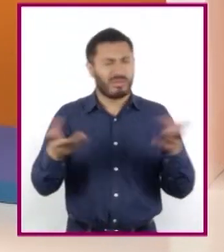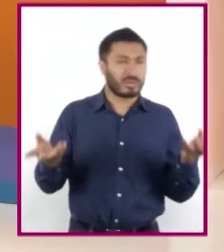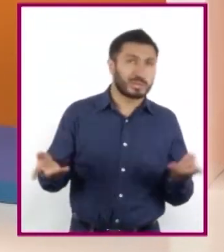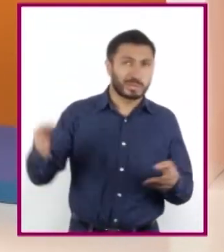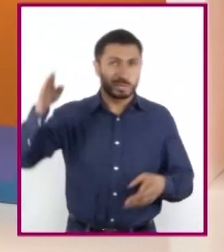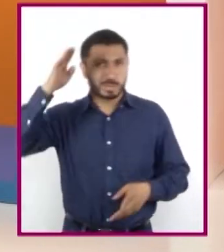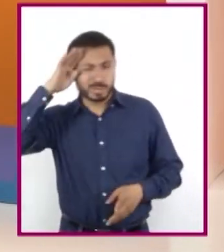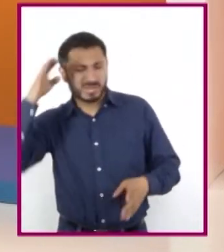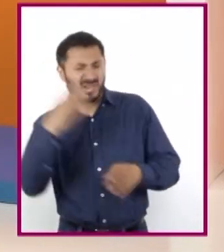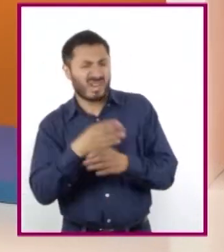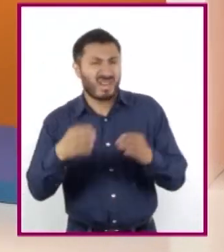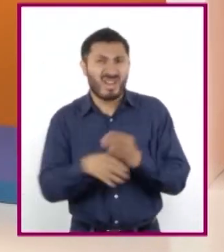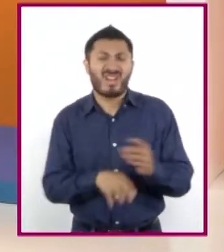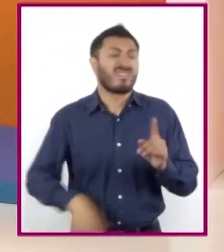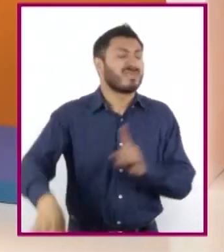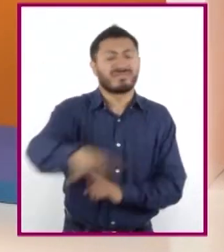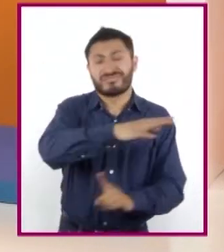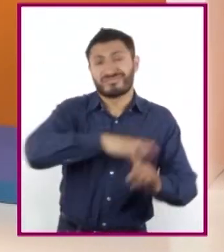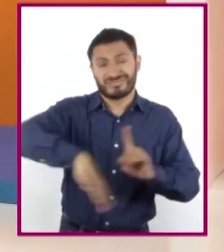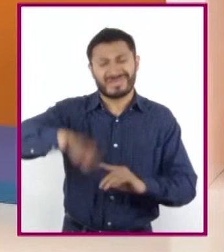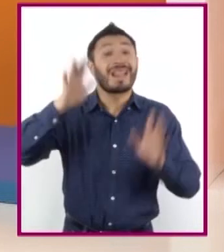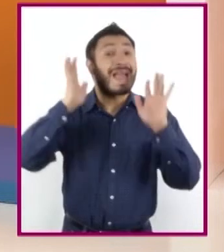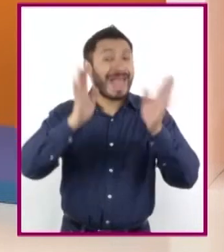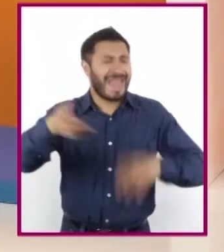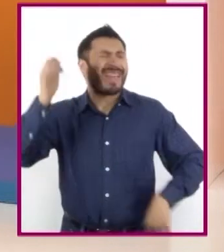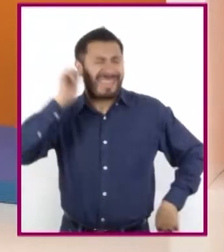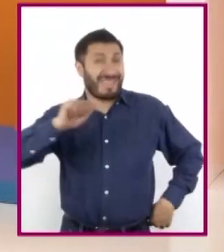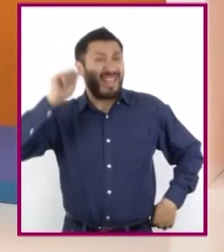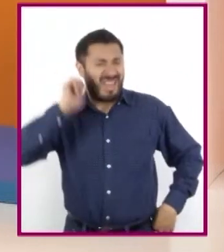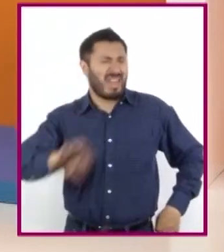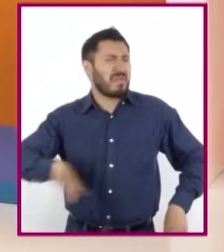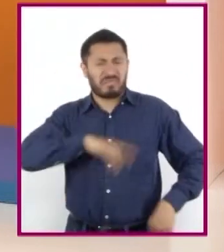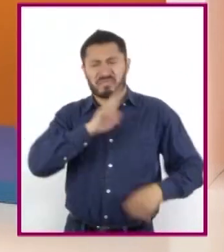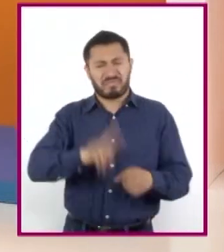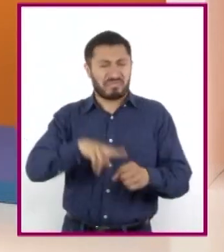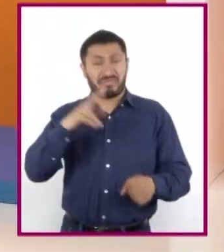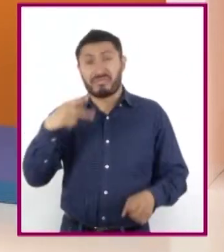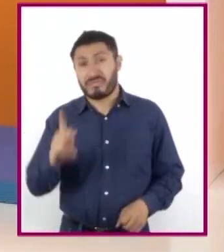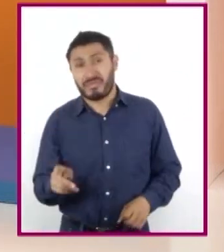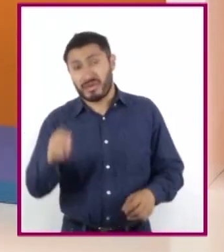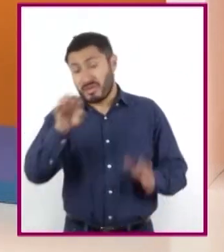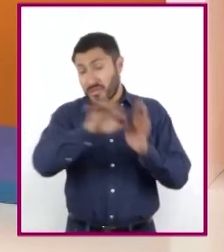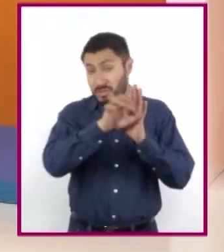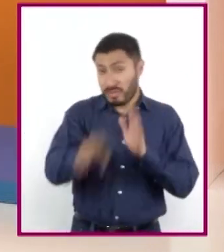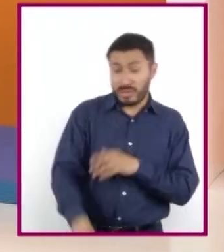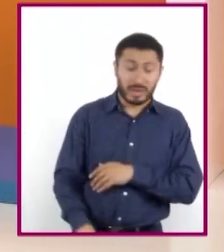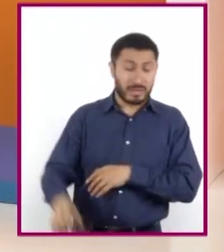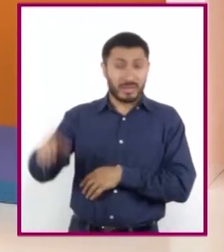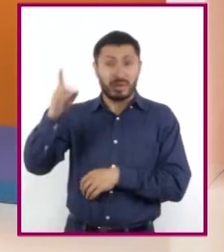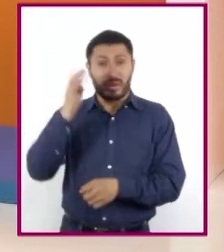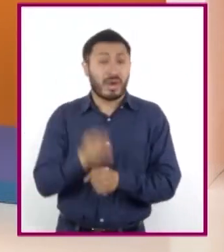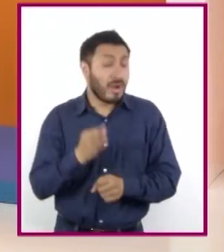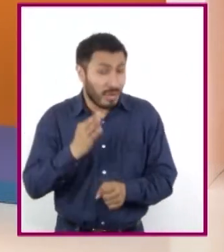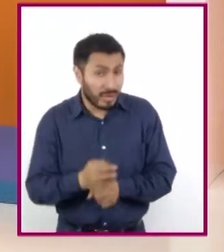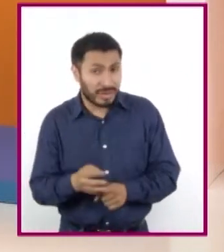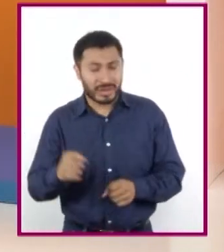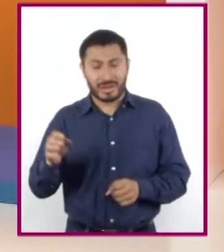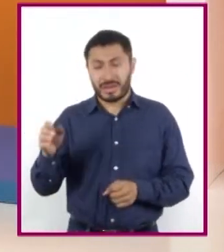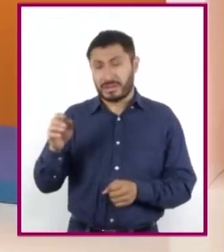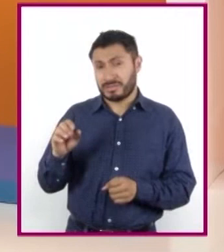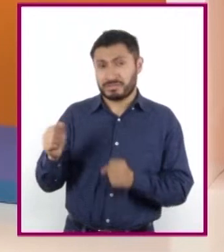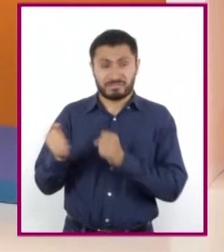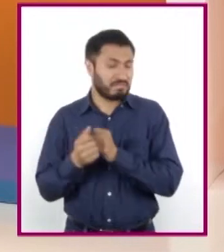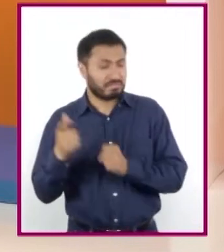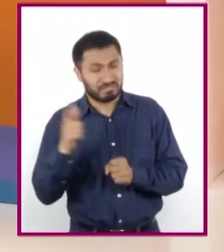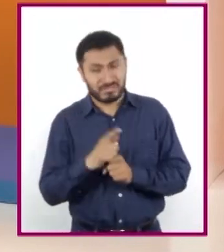nos rodean siempre han existido. Por ejemplo, hoy en día en las sociedades occidentales